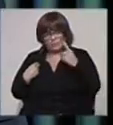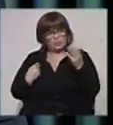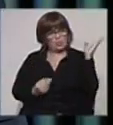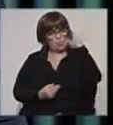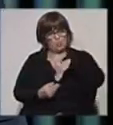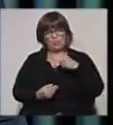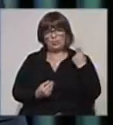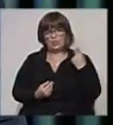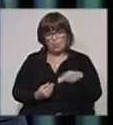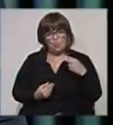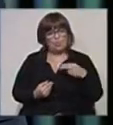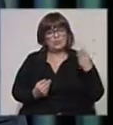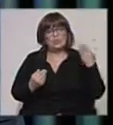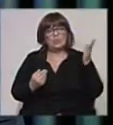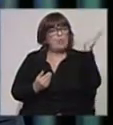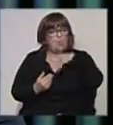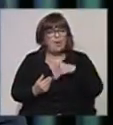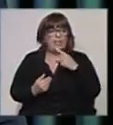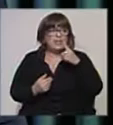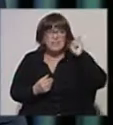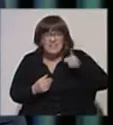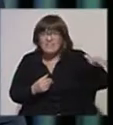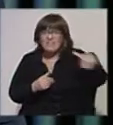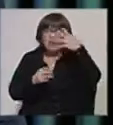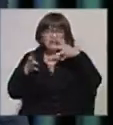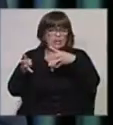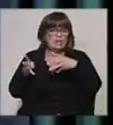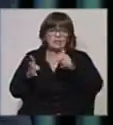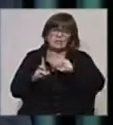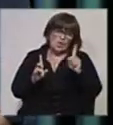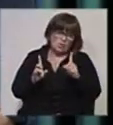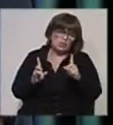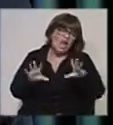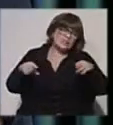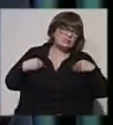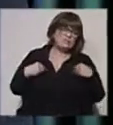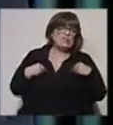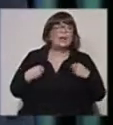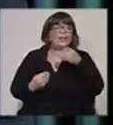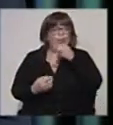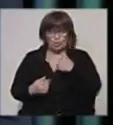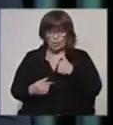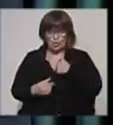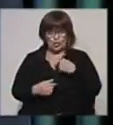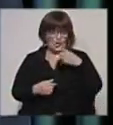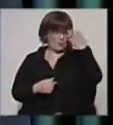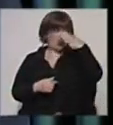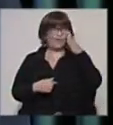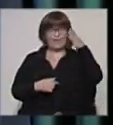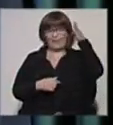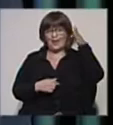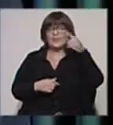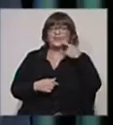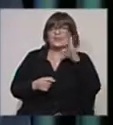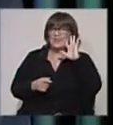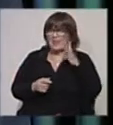nadie le va a decir a alguien que tiene que ir a cubrir algo. De hecho, yo estando en México, si había algo que yo consideraba que era